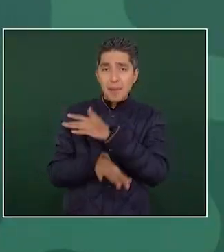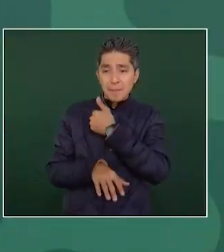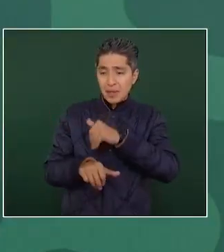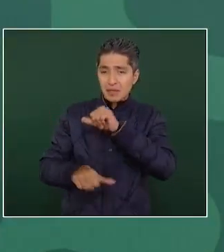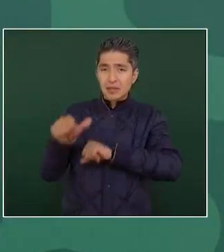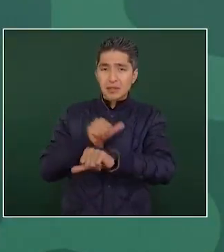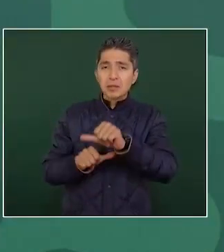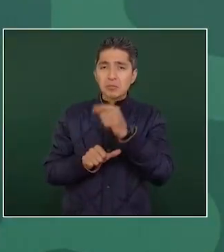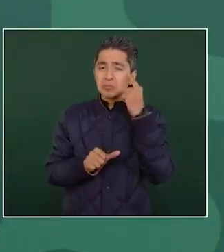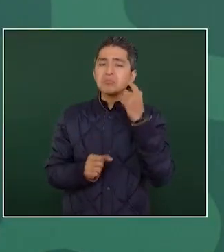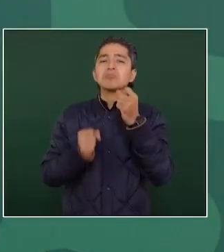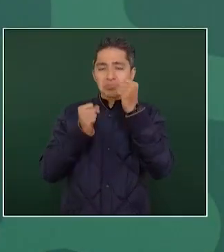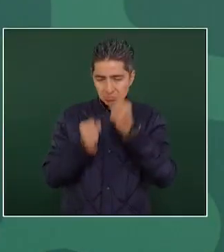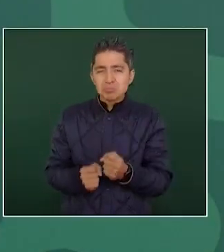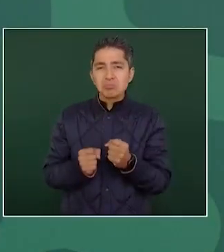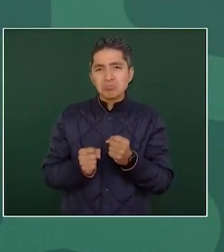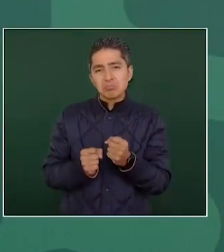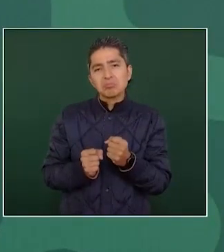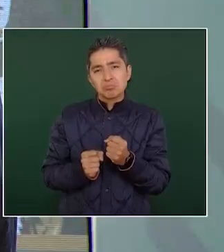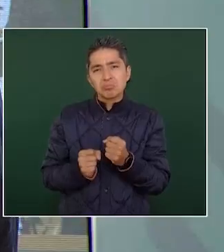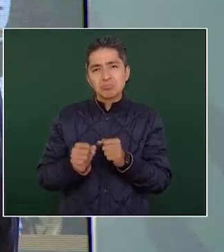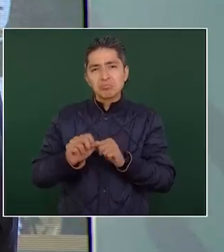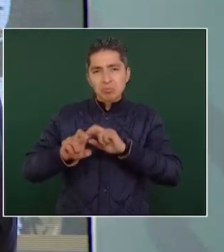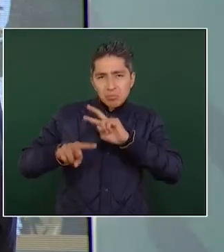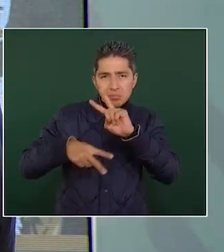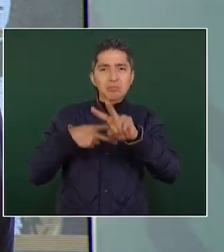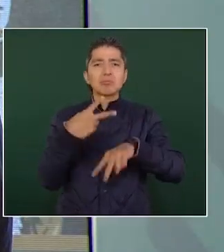seguramente que va a